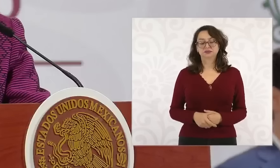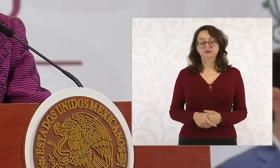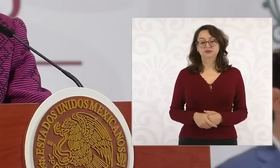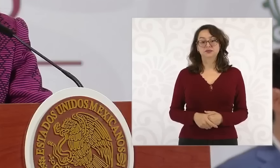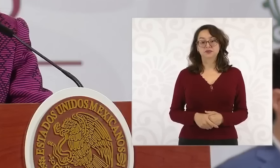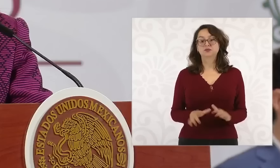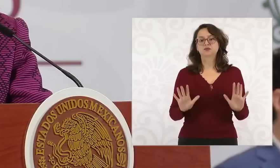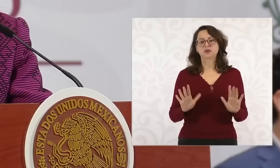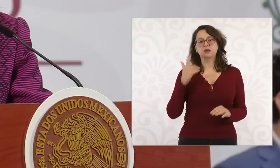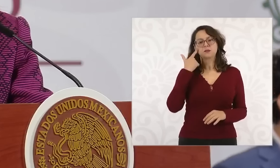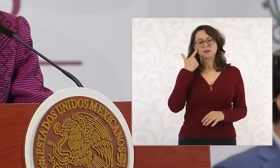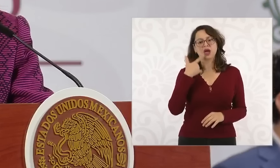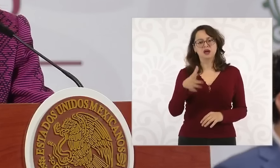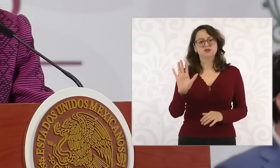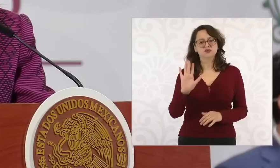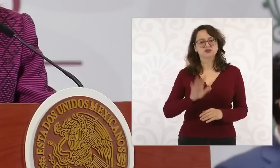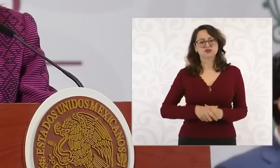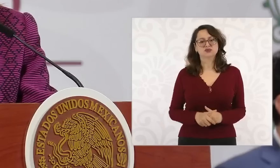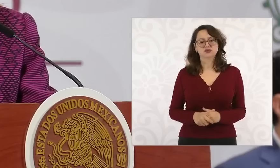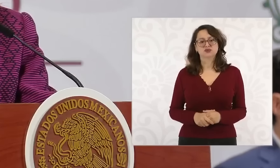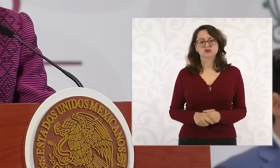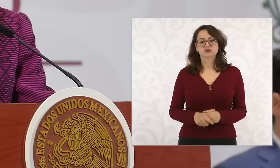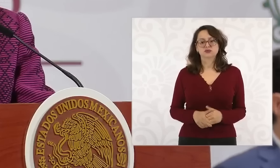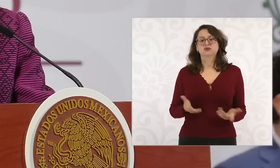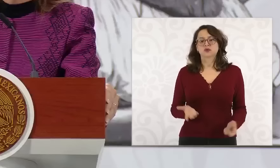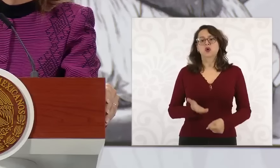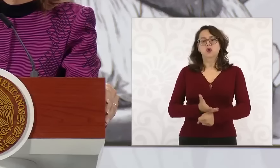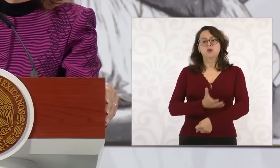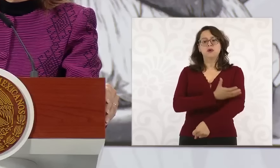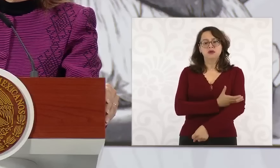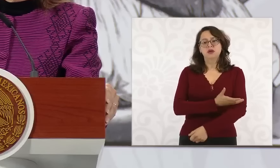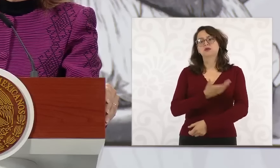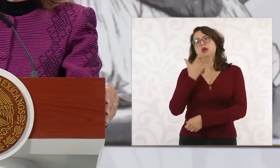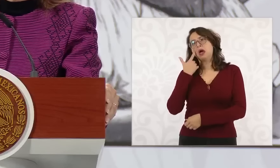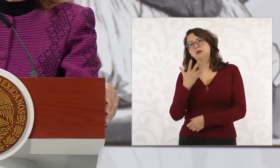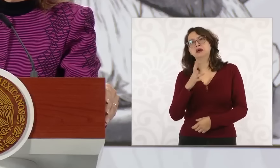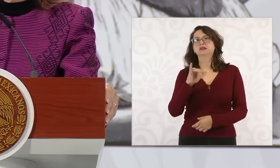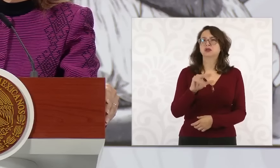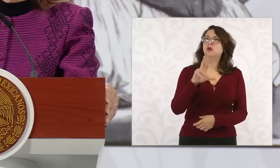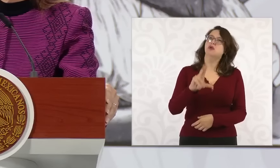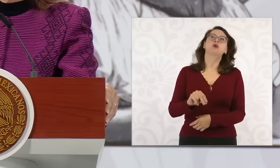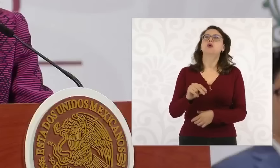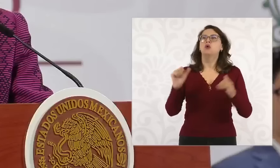estamos platicando ahí con compañeros, compañeras, a ver si hacemos